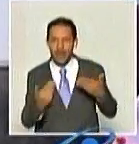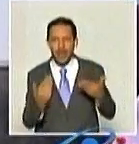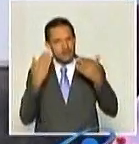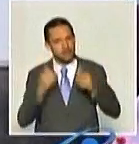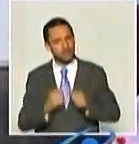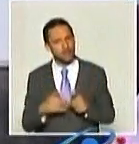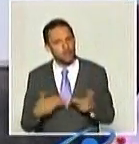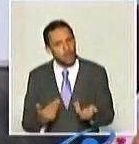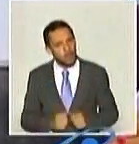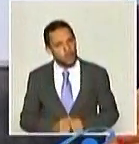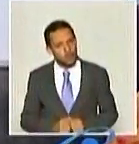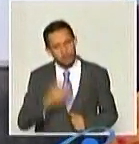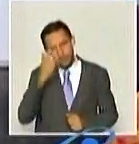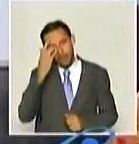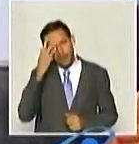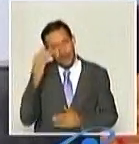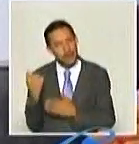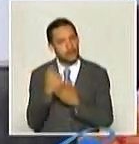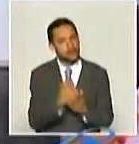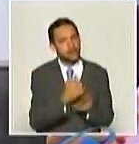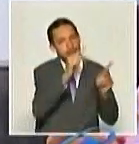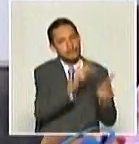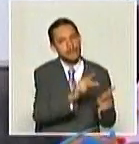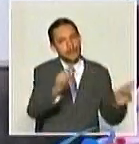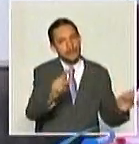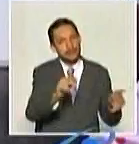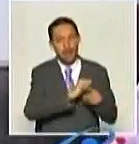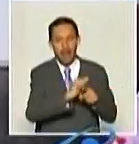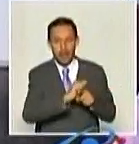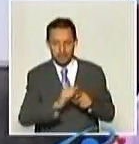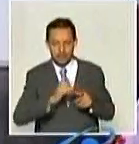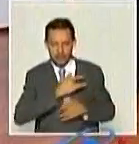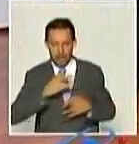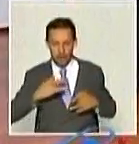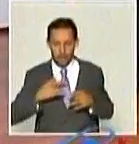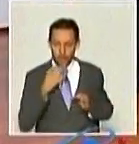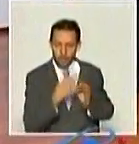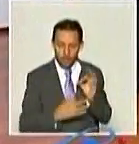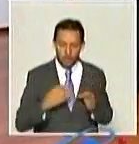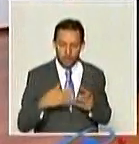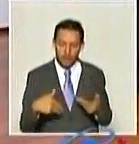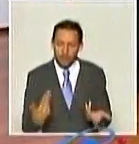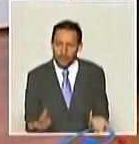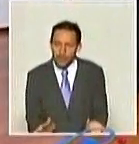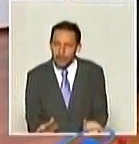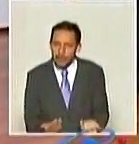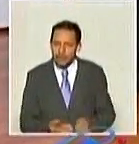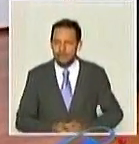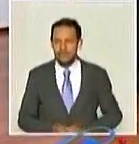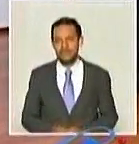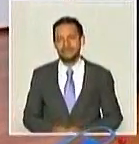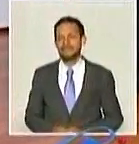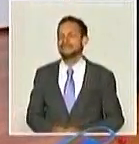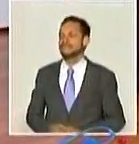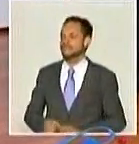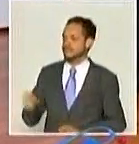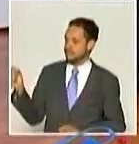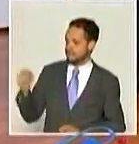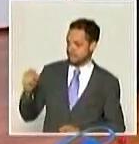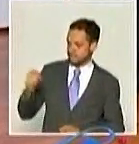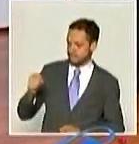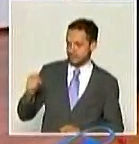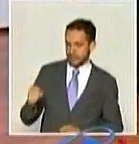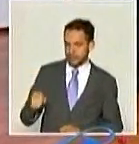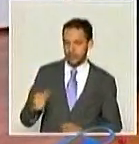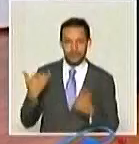ser un gran soporte en el manejo de este tipo de patologías. Bueno, entonces hablamos ya de las